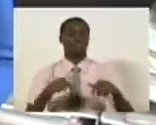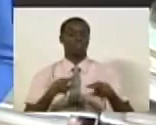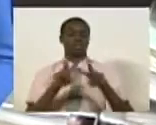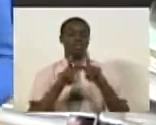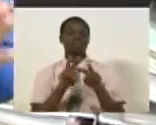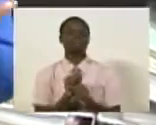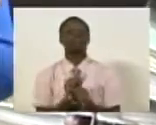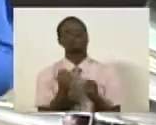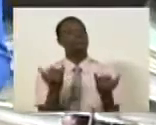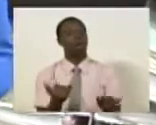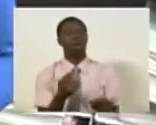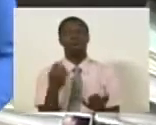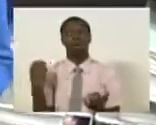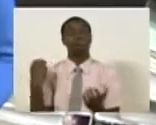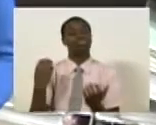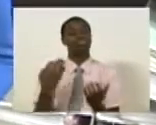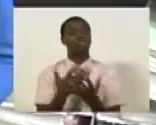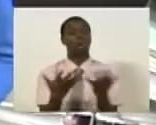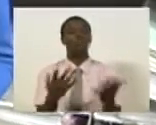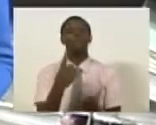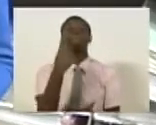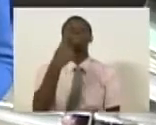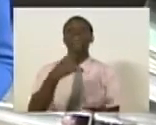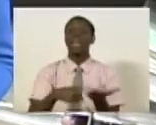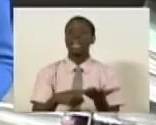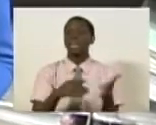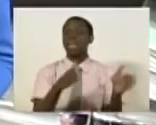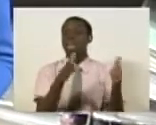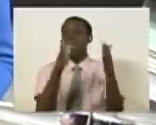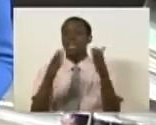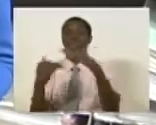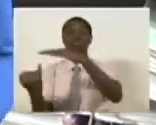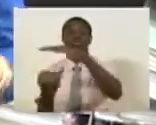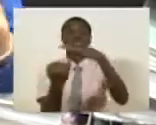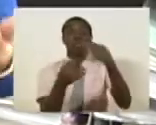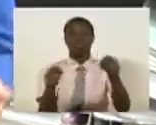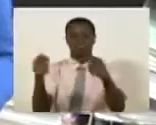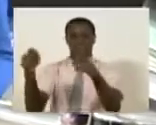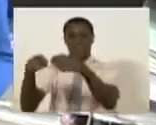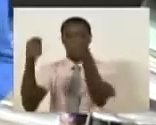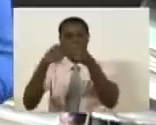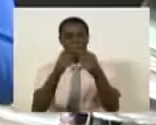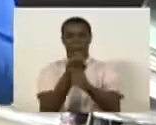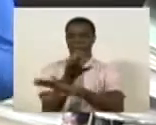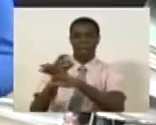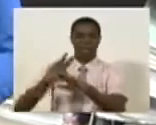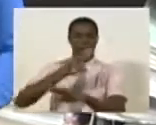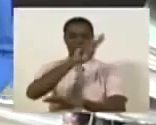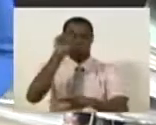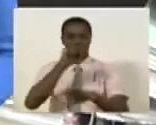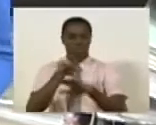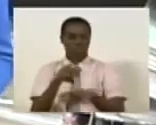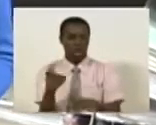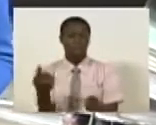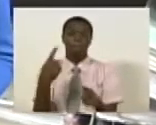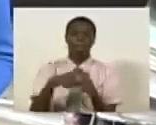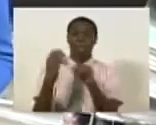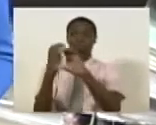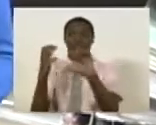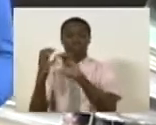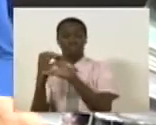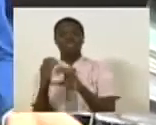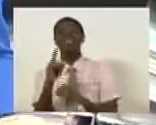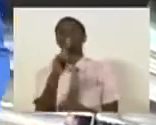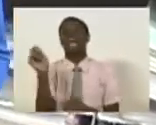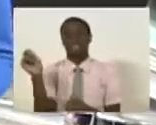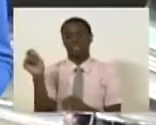oficiales hasta la fecha, más de 1000 establecimientos han sido atacados en el territorio nacional. A ellos se suman más de 100 unidades de transporte